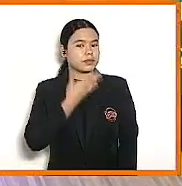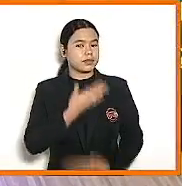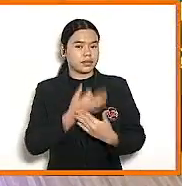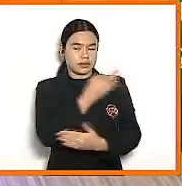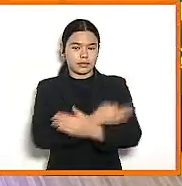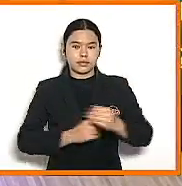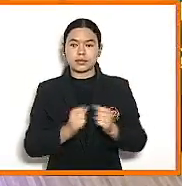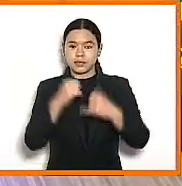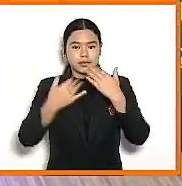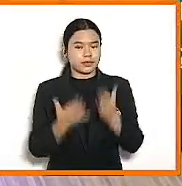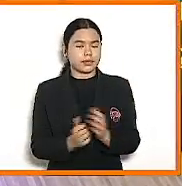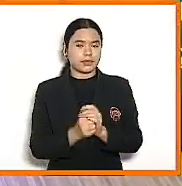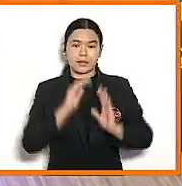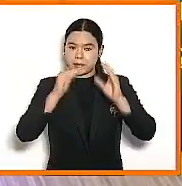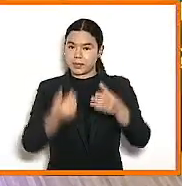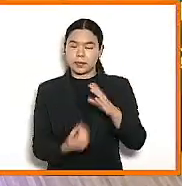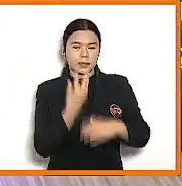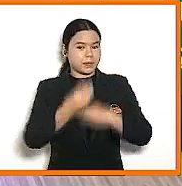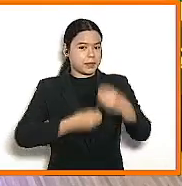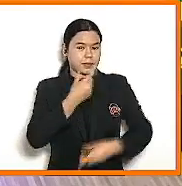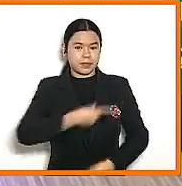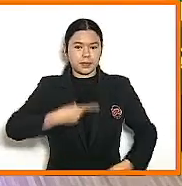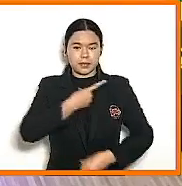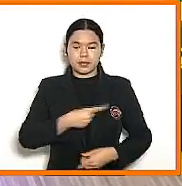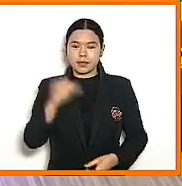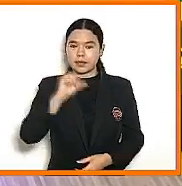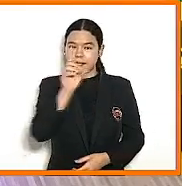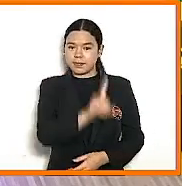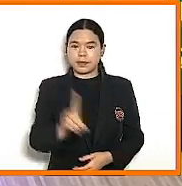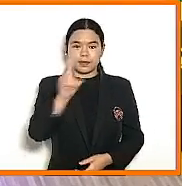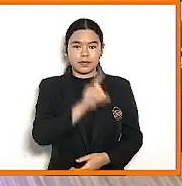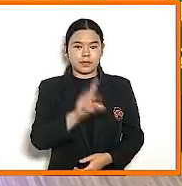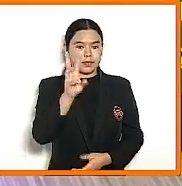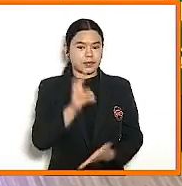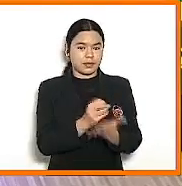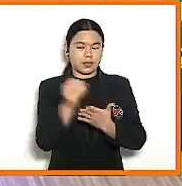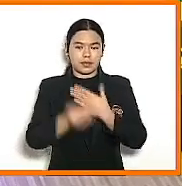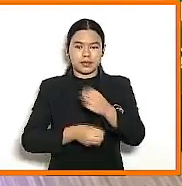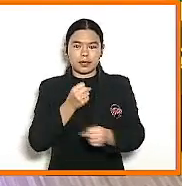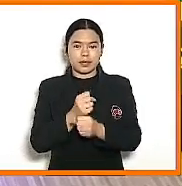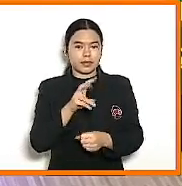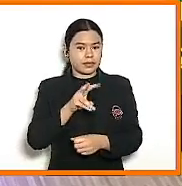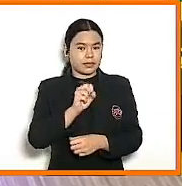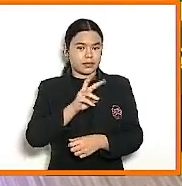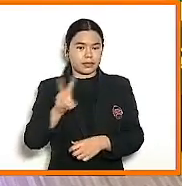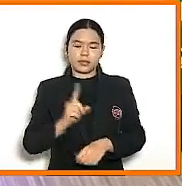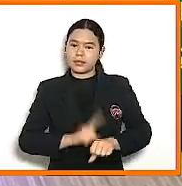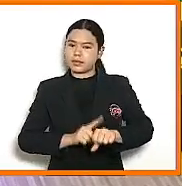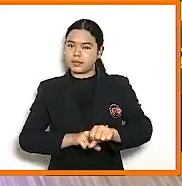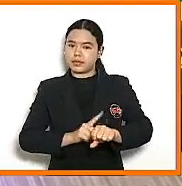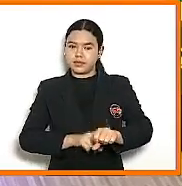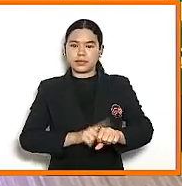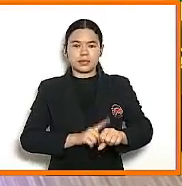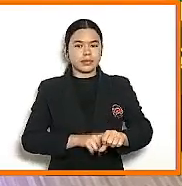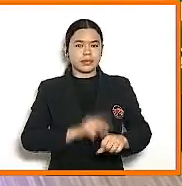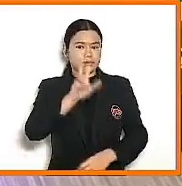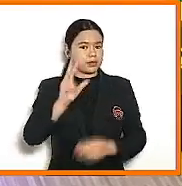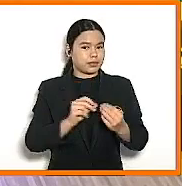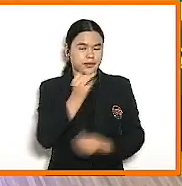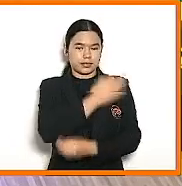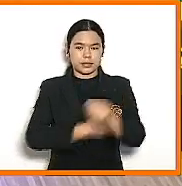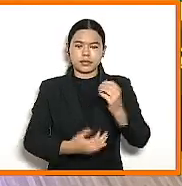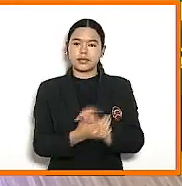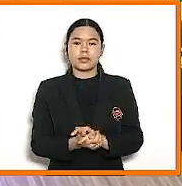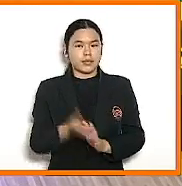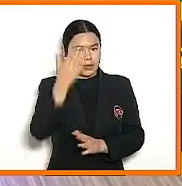buenas tardes, queridos jugadores. Bienvenidos a la diversión del día de hoy, domingo 16 de octubre del año 2022. Cuando reloj marca las 3 en punto